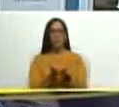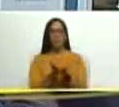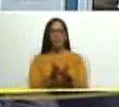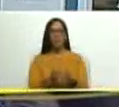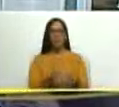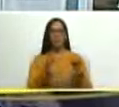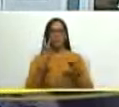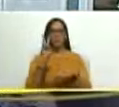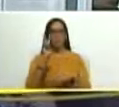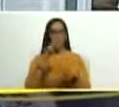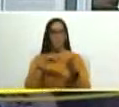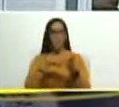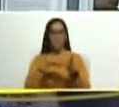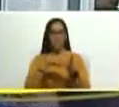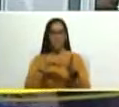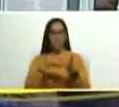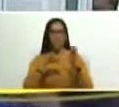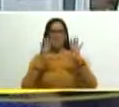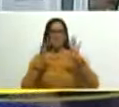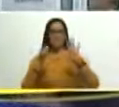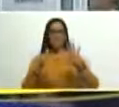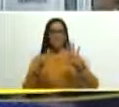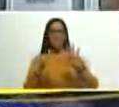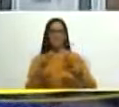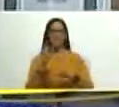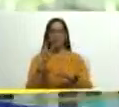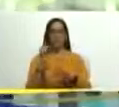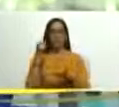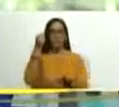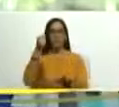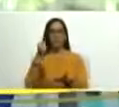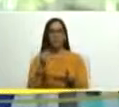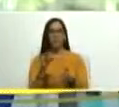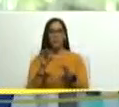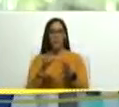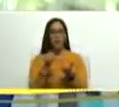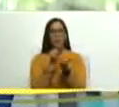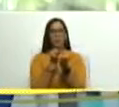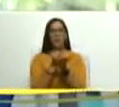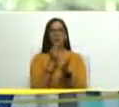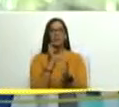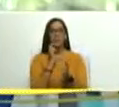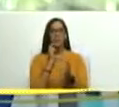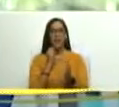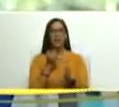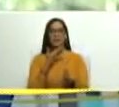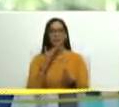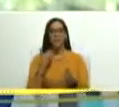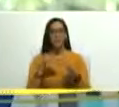2016. Un segundo récord Guinness por la degustación de chocolate más grande del mundo.